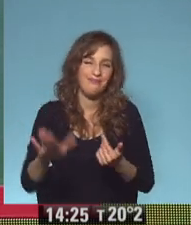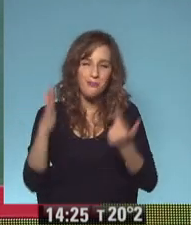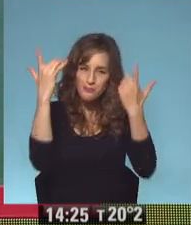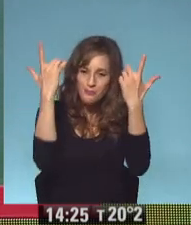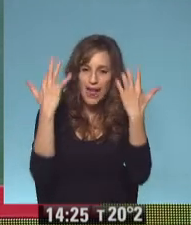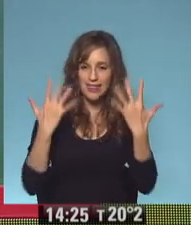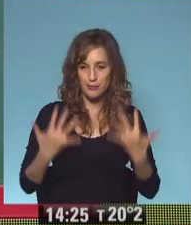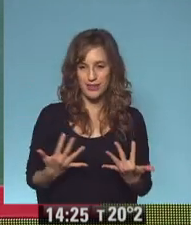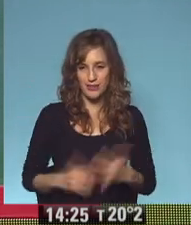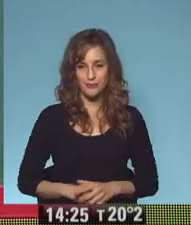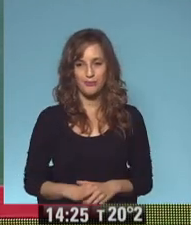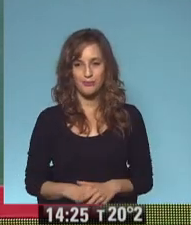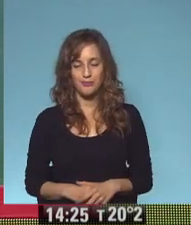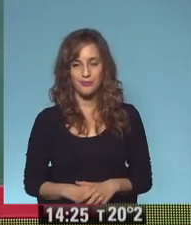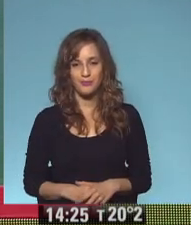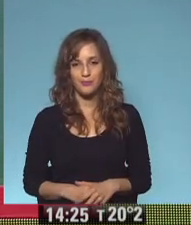Matemática.